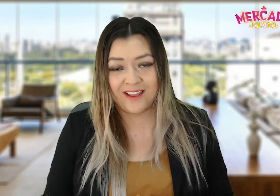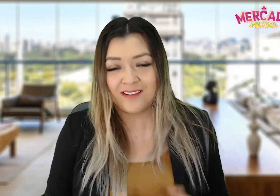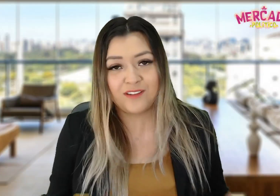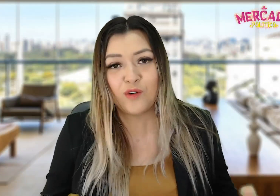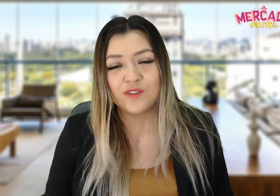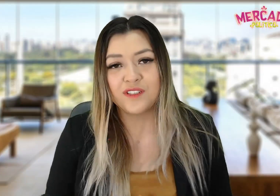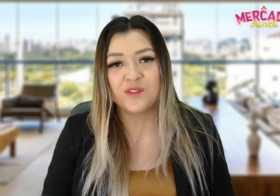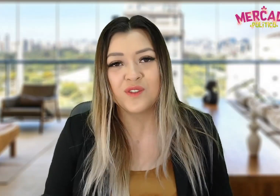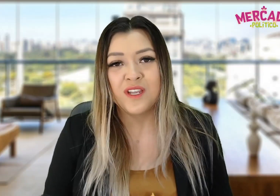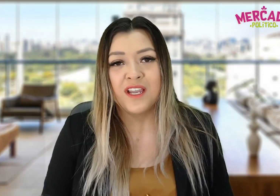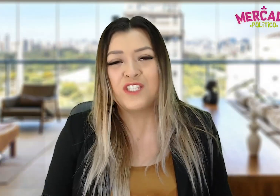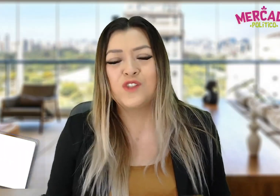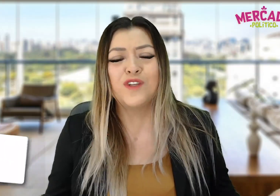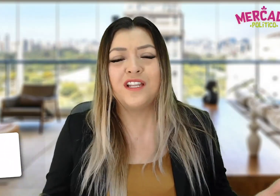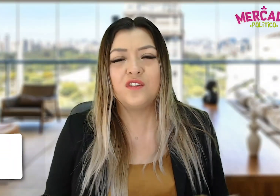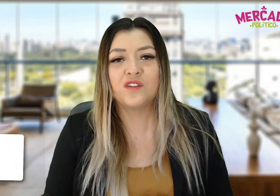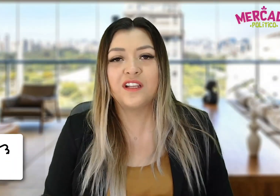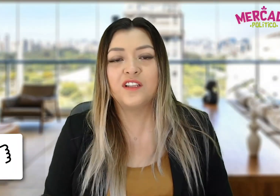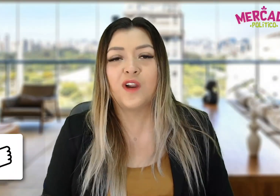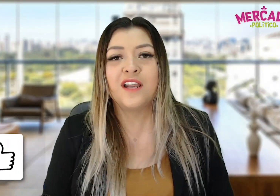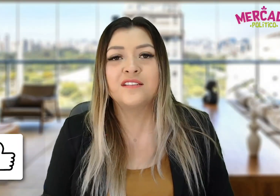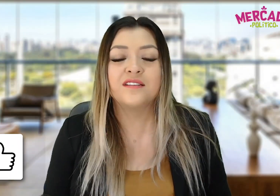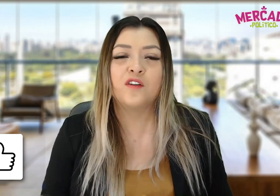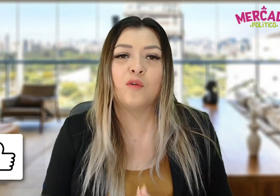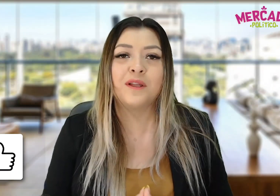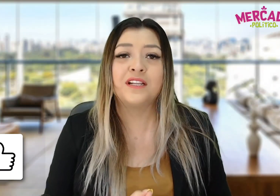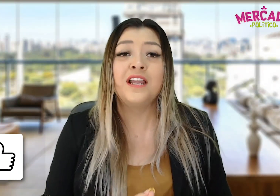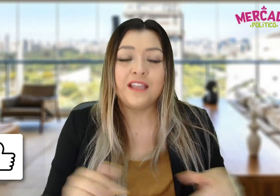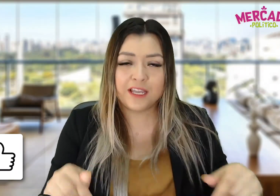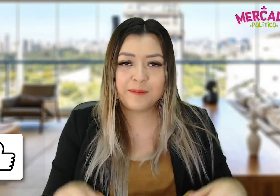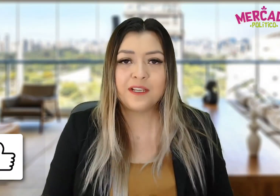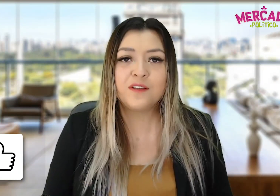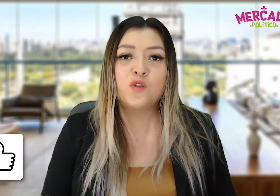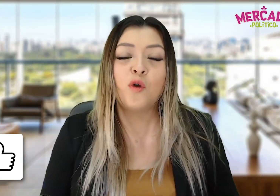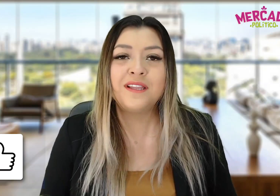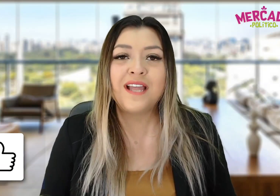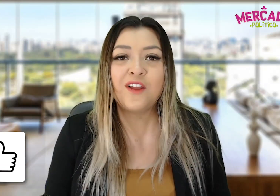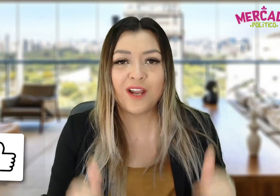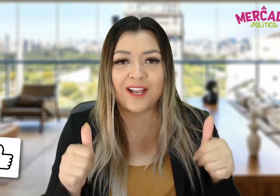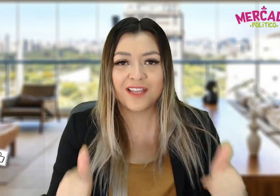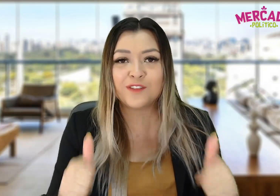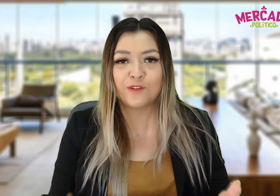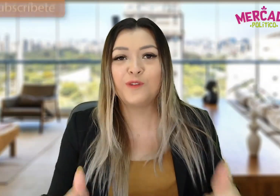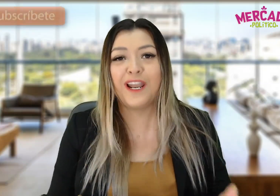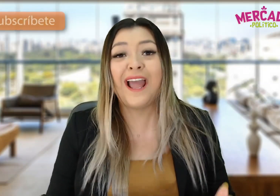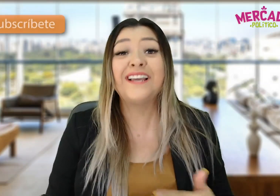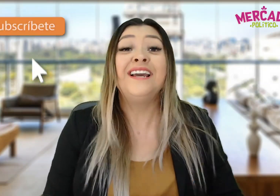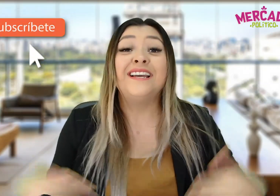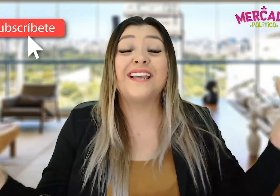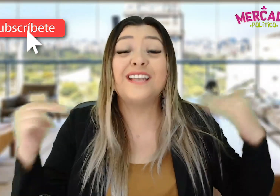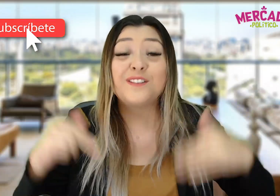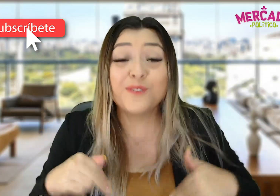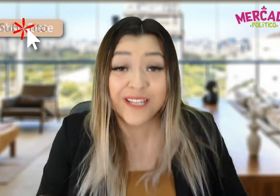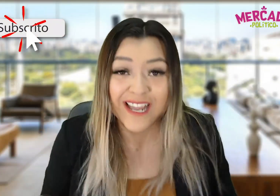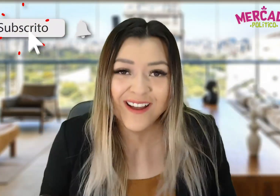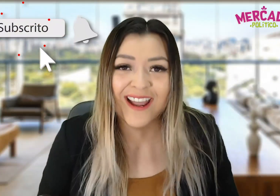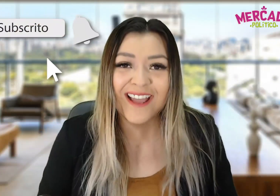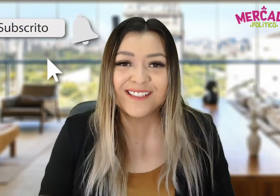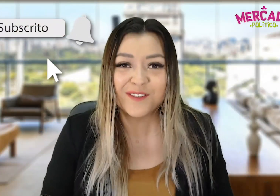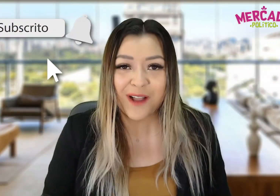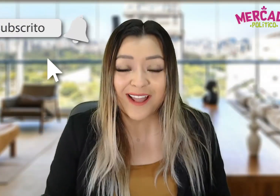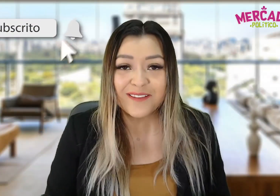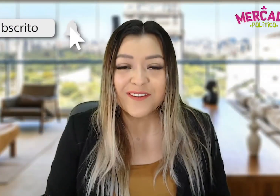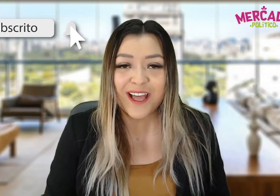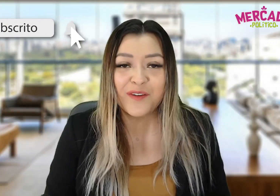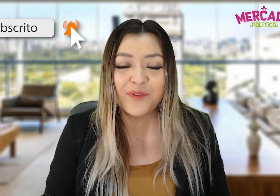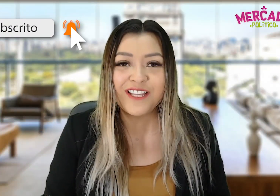basta de todos estos delitos electorales que se cometen. Déjenme saber su comentario, le agradezco su like, que se suscriban a